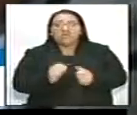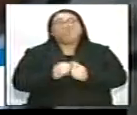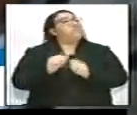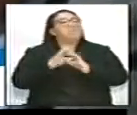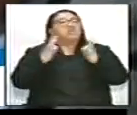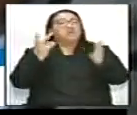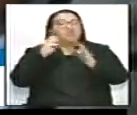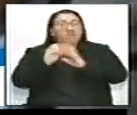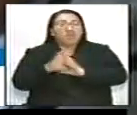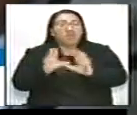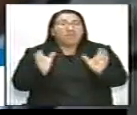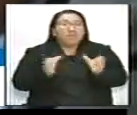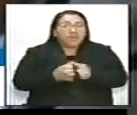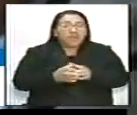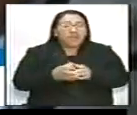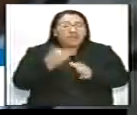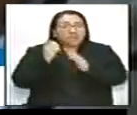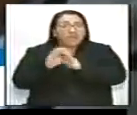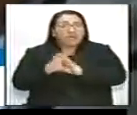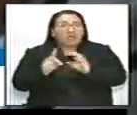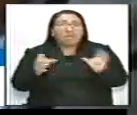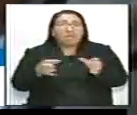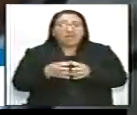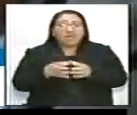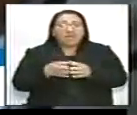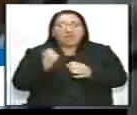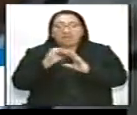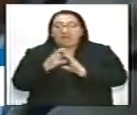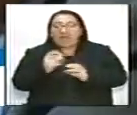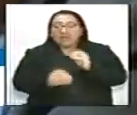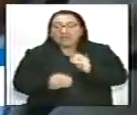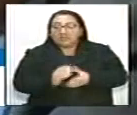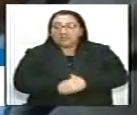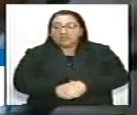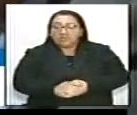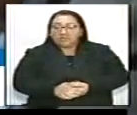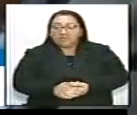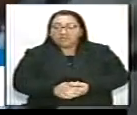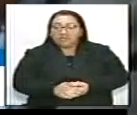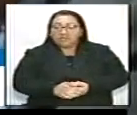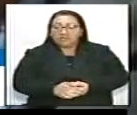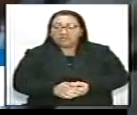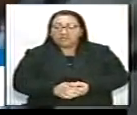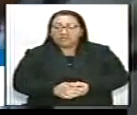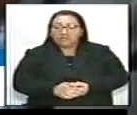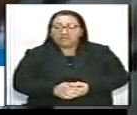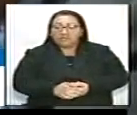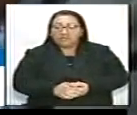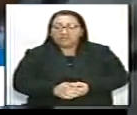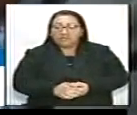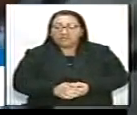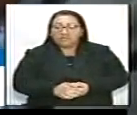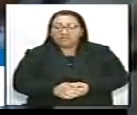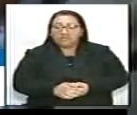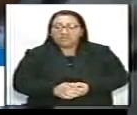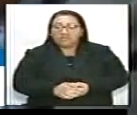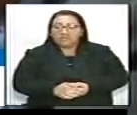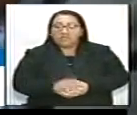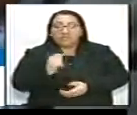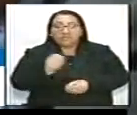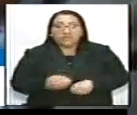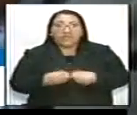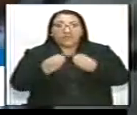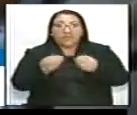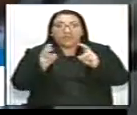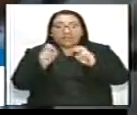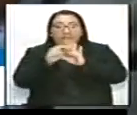la pequeña y mediana minería o la pequeña minería y la minería artesanal, y a las que hay que dotarles del